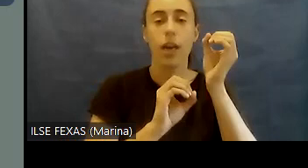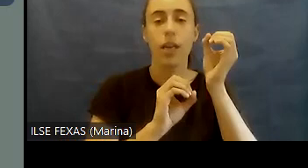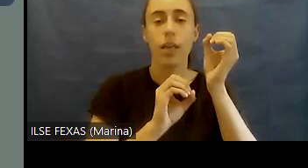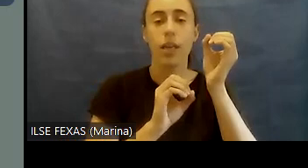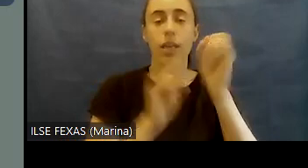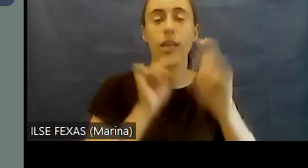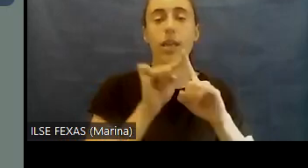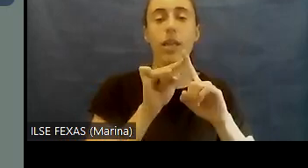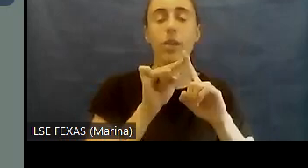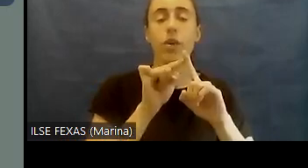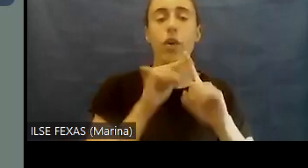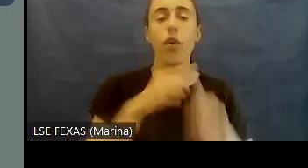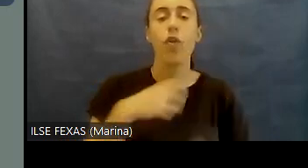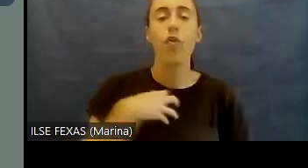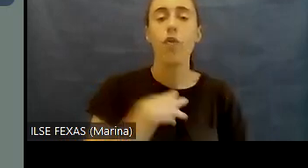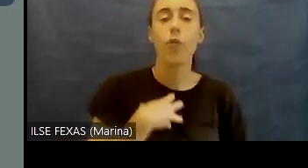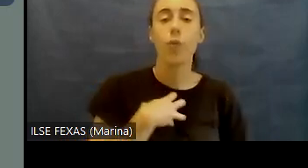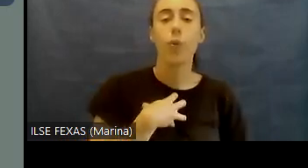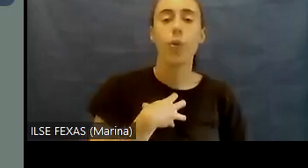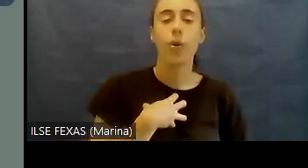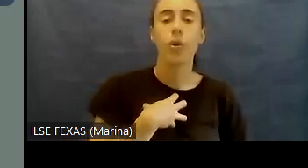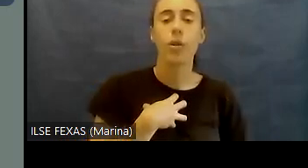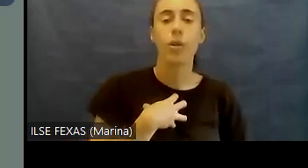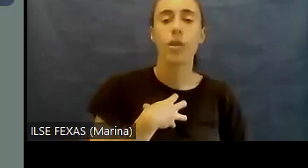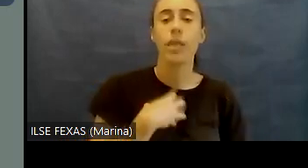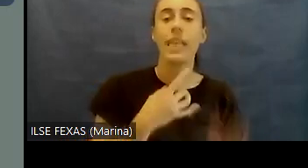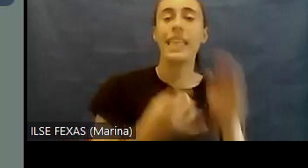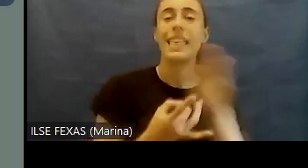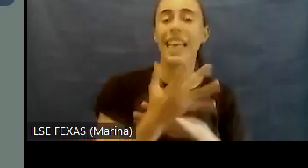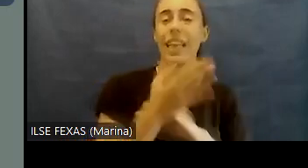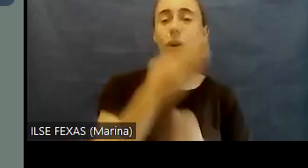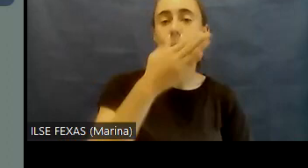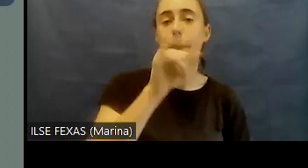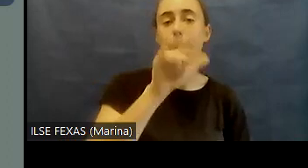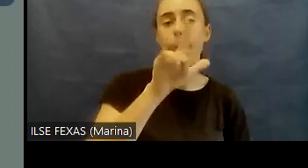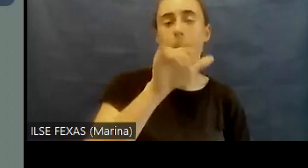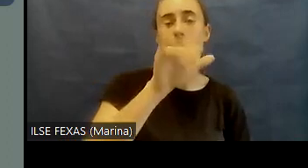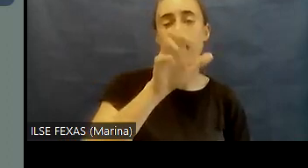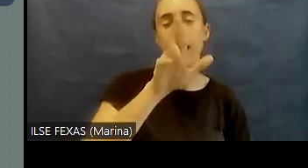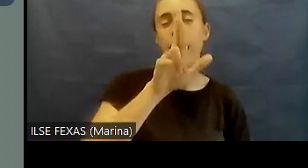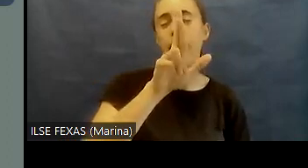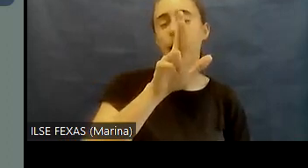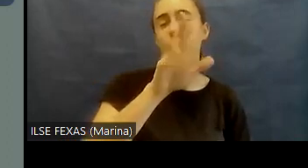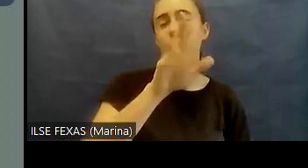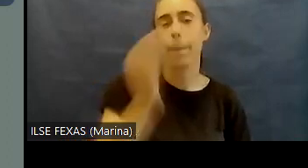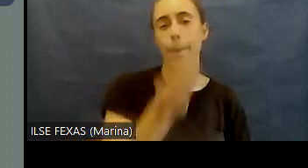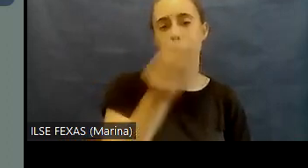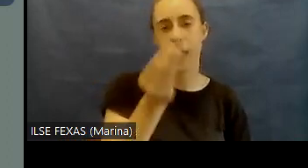la función de la vía biliar, fundamentalmente en la secreción biliar y en toda la función que tiene que ver con la absorción de las